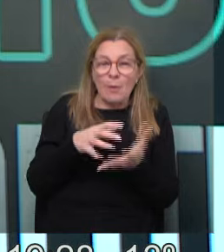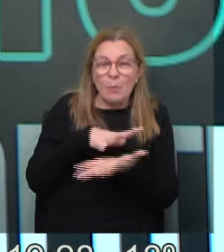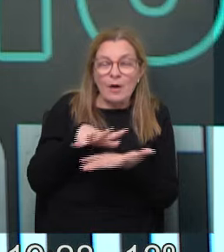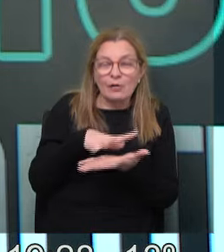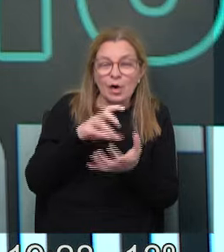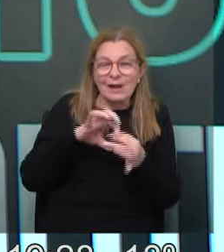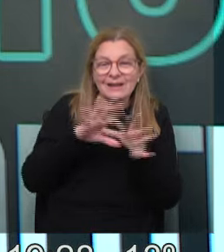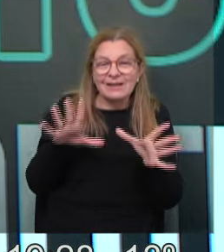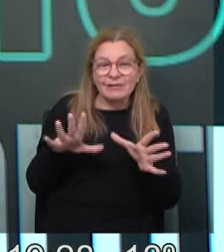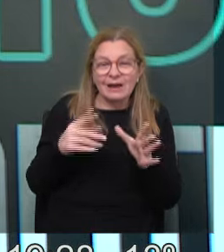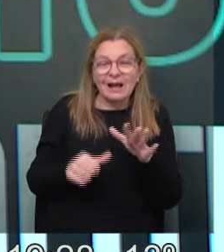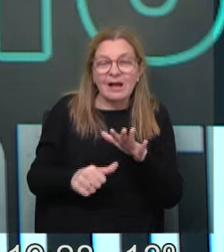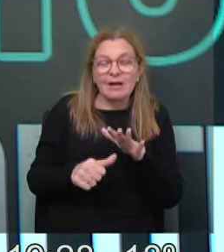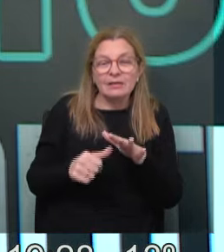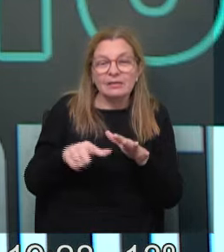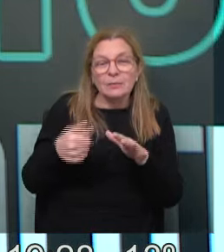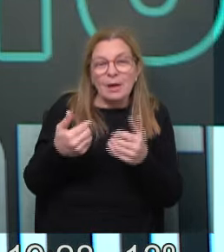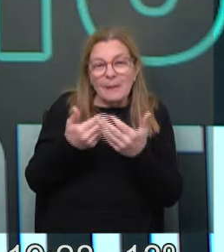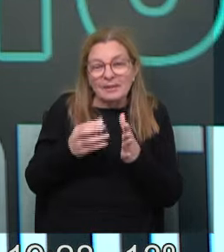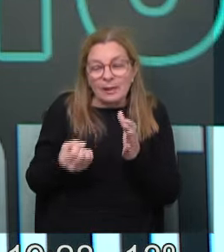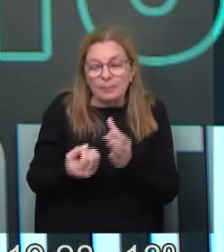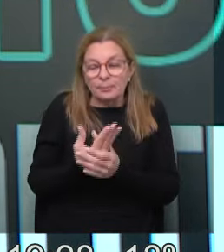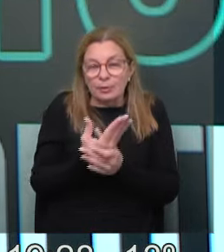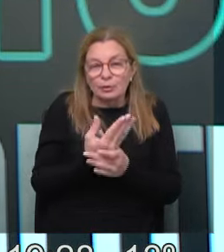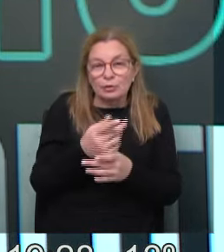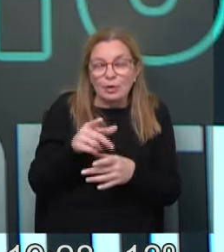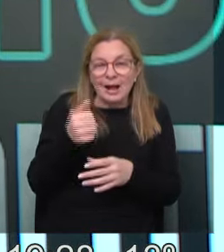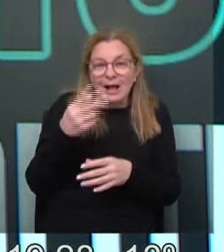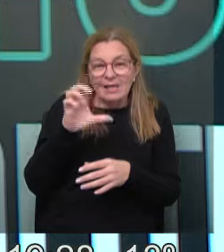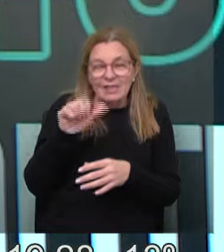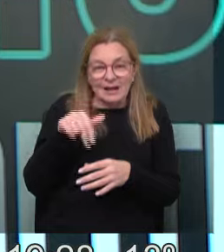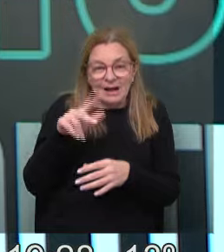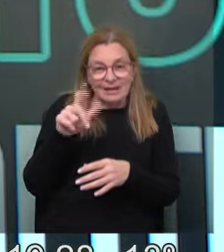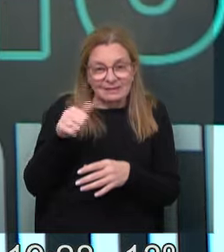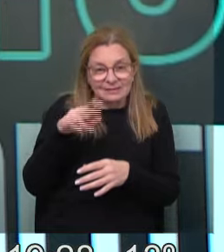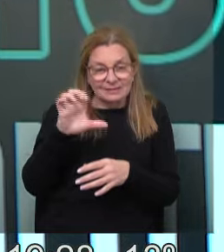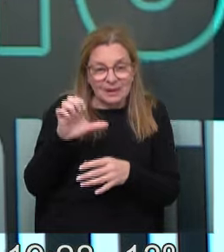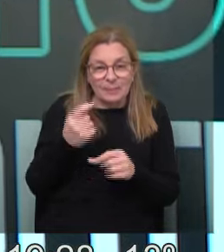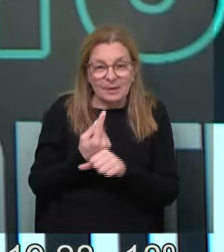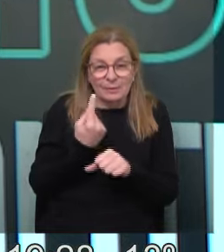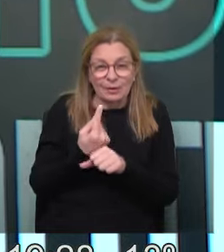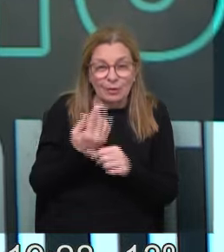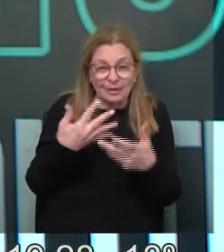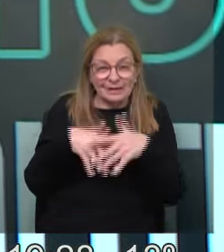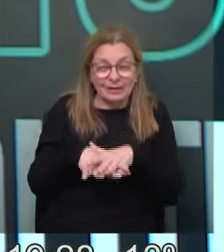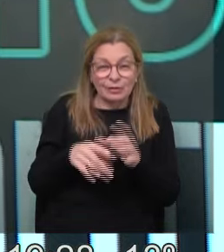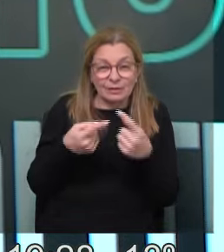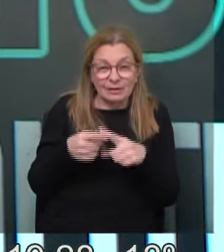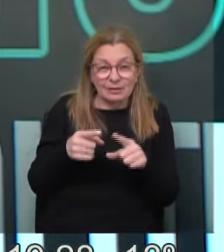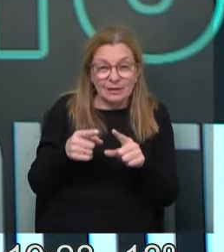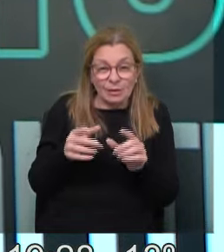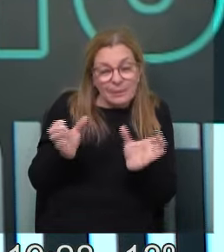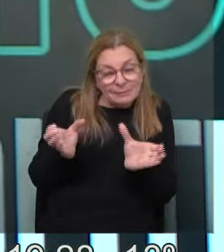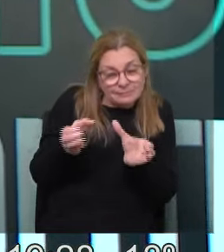encabezado por radaelli después empiezan a surgir otros por ejemplo adelante surgió primero con una integración distinta ahora está más